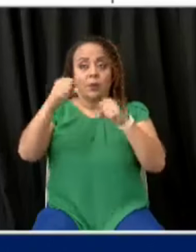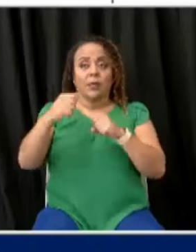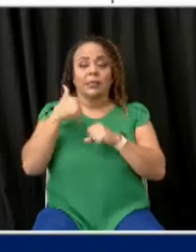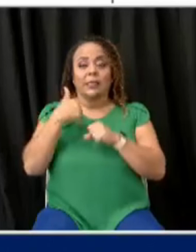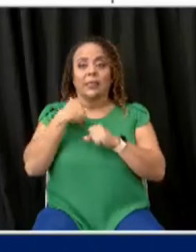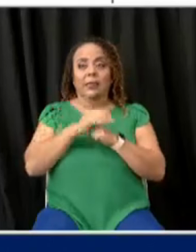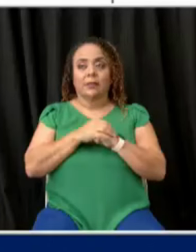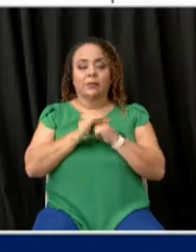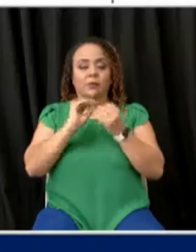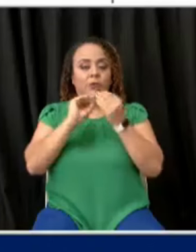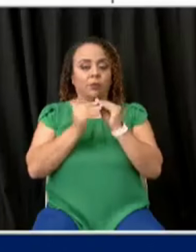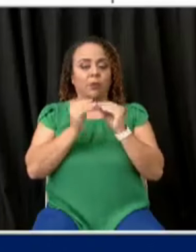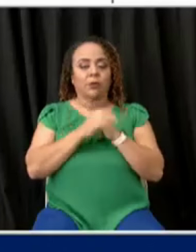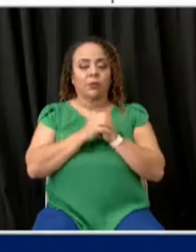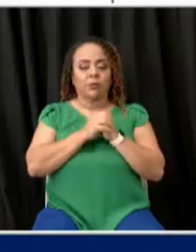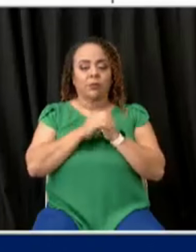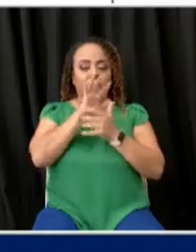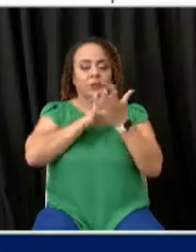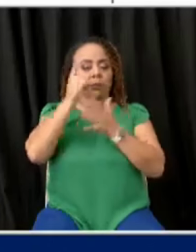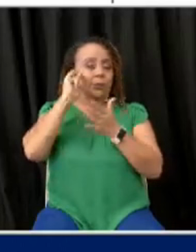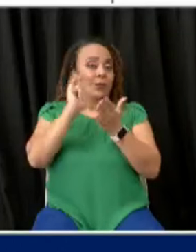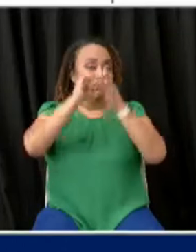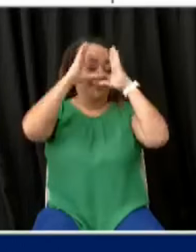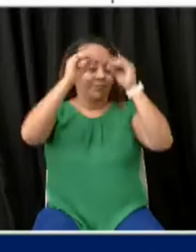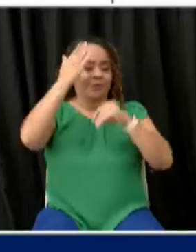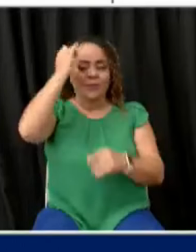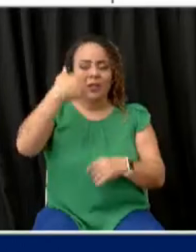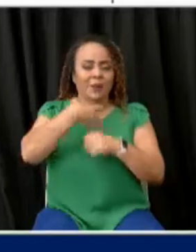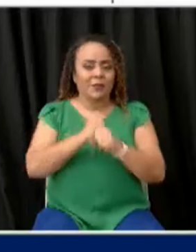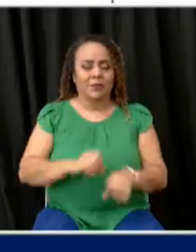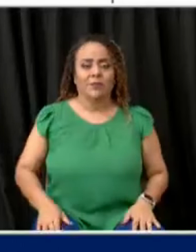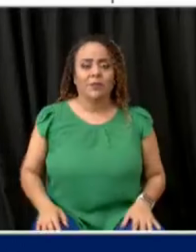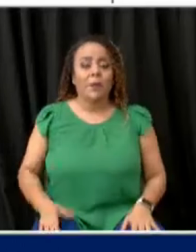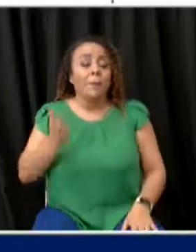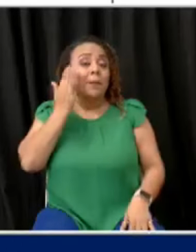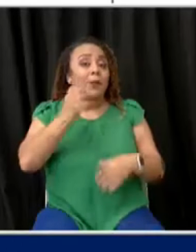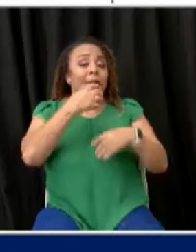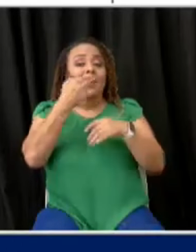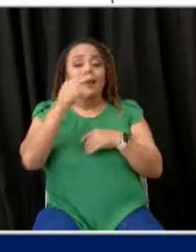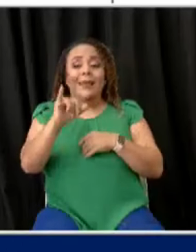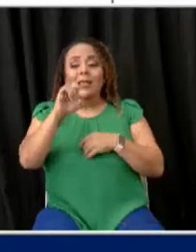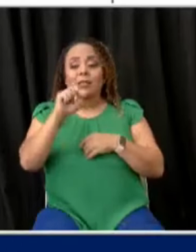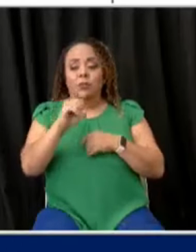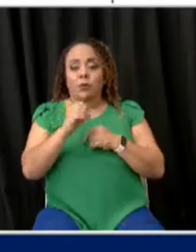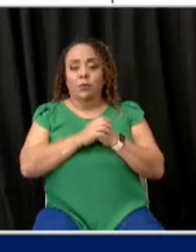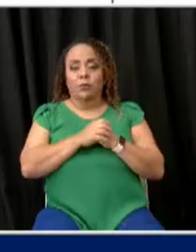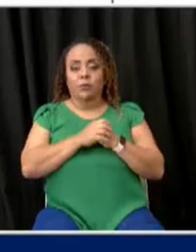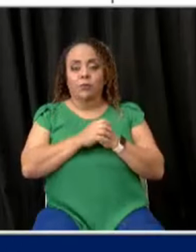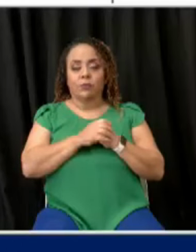las cantidades de sodio, potasio y pH. ¿Por qué isotónica? Porque iso quiere decir igual